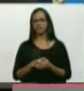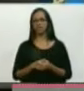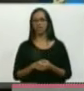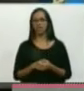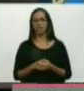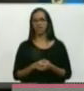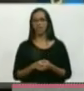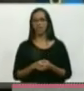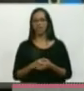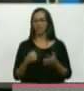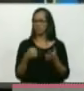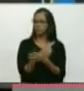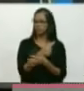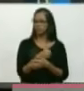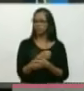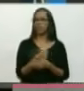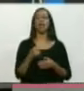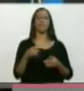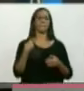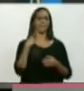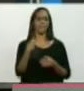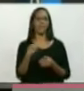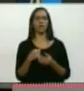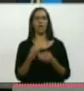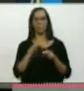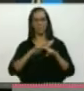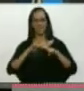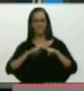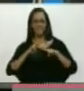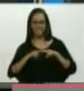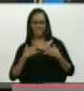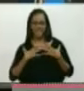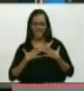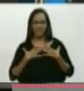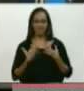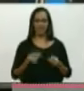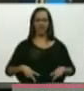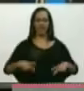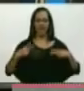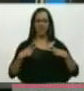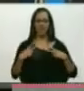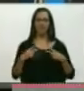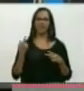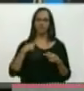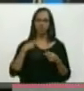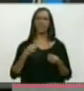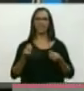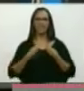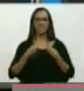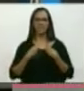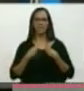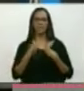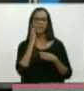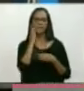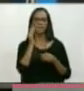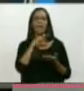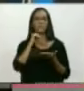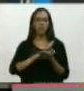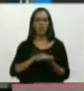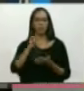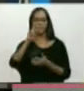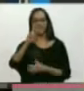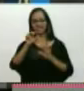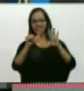Bueno, primeramente a la circunstancia, a mi niñez, a la vida que tuve que vivir. Mi mamá murió de 26